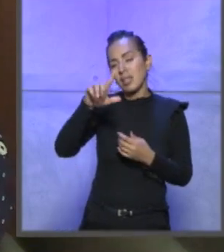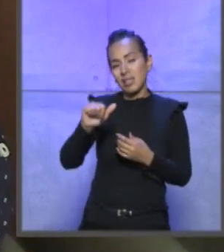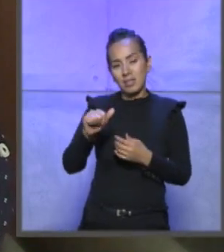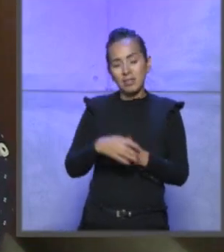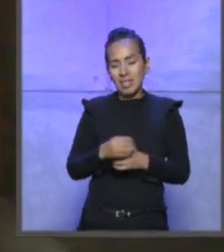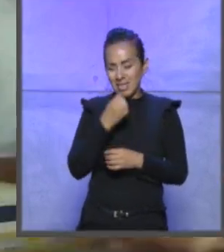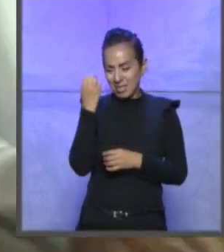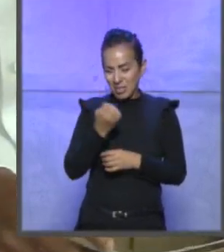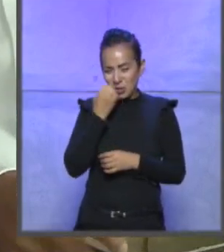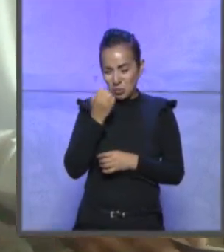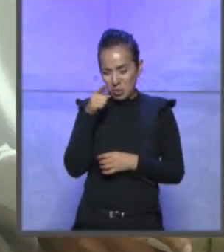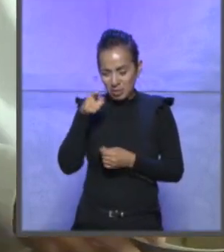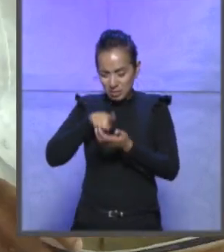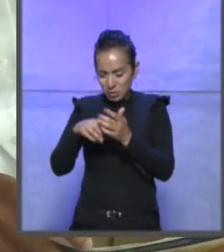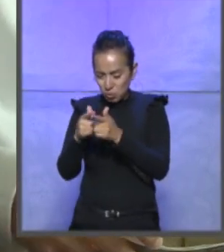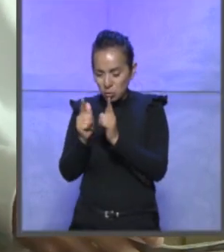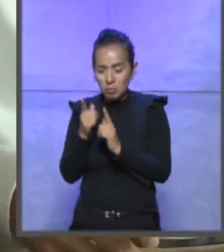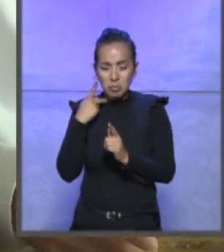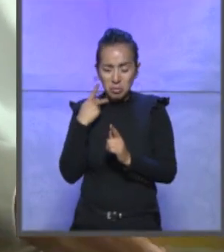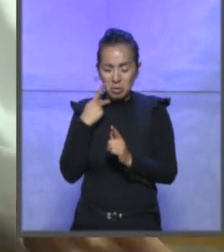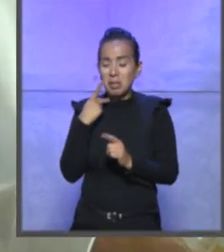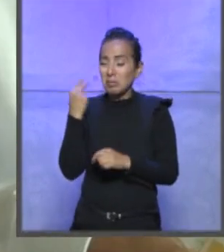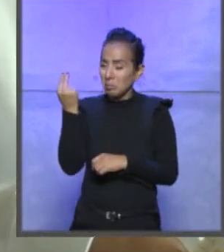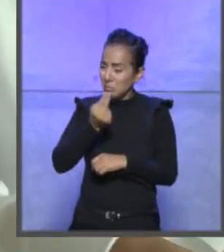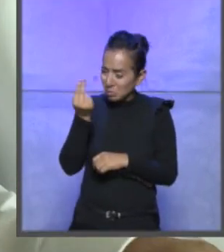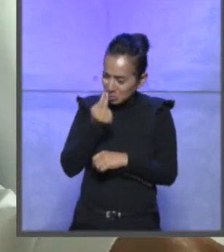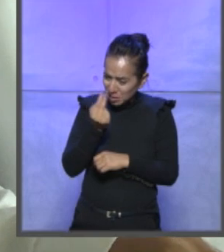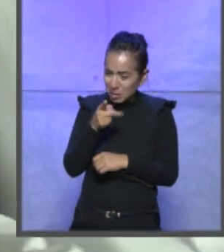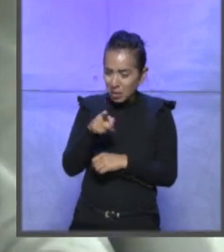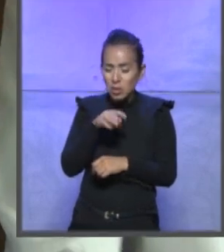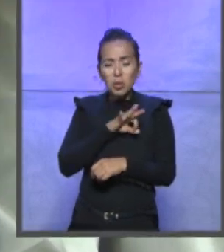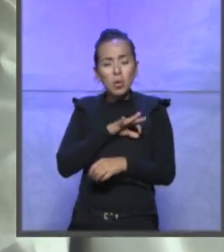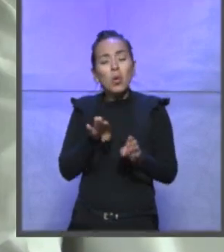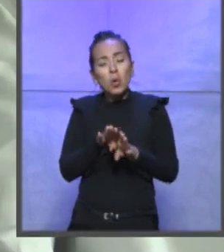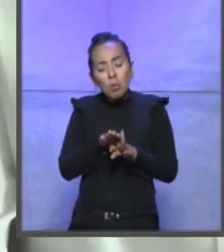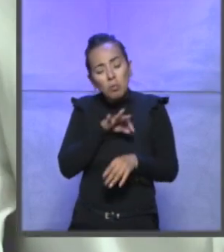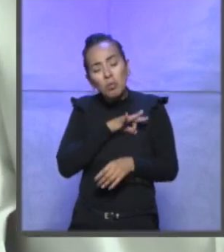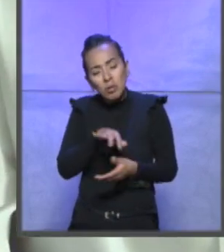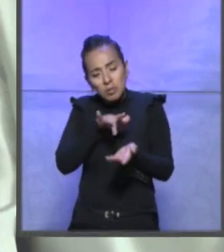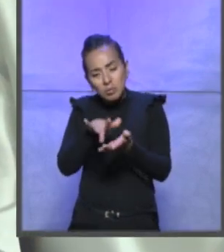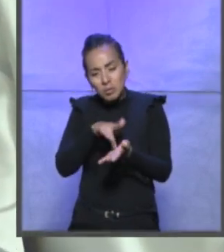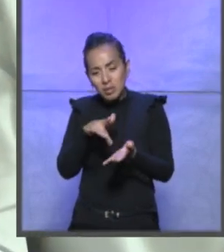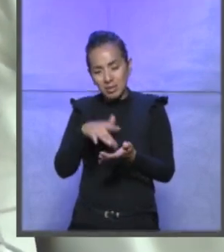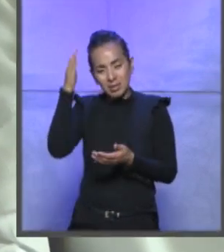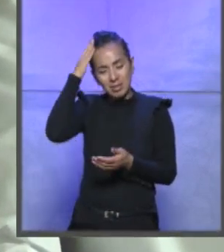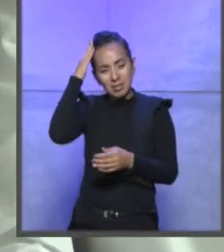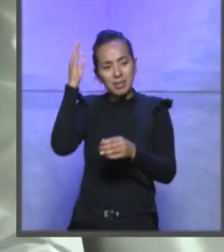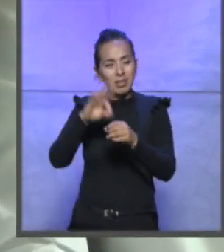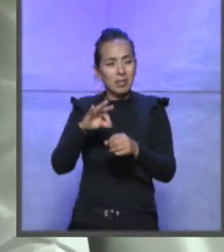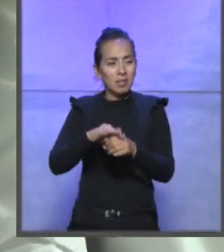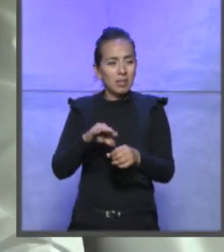¿las escuelas de cuadros responden a las necesidades reales y cómo podemos contribuir las autoridades electorales?